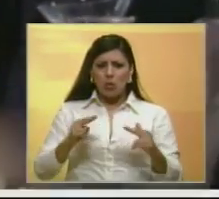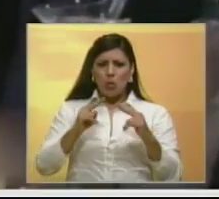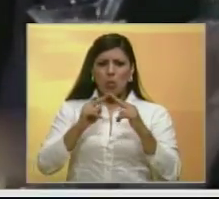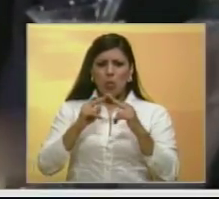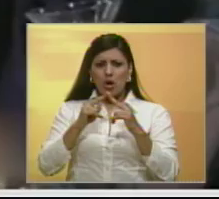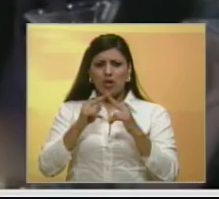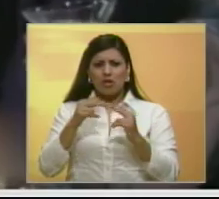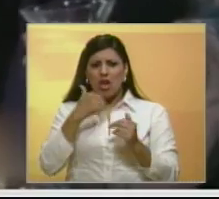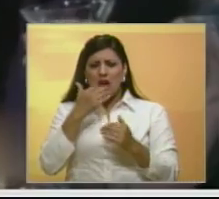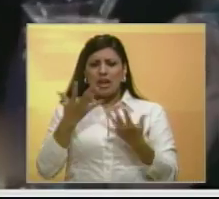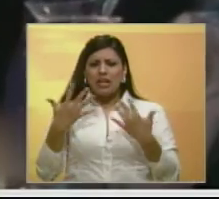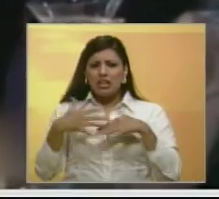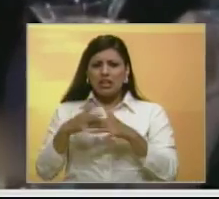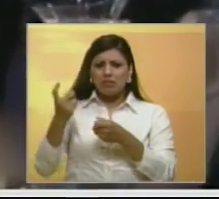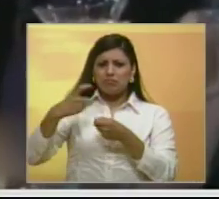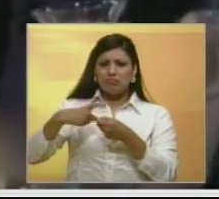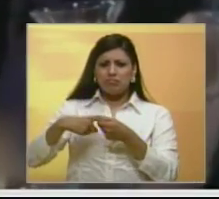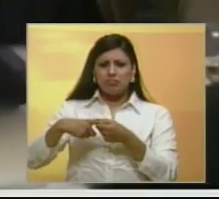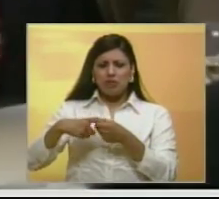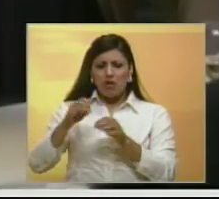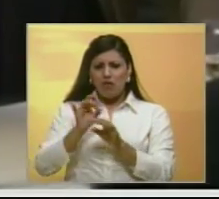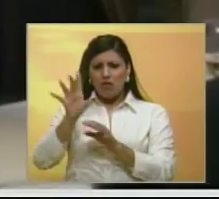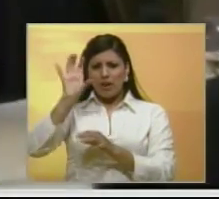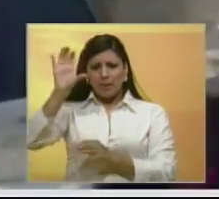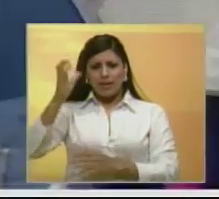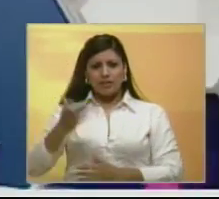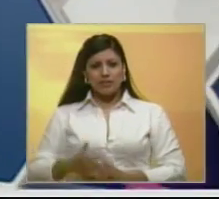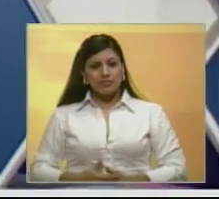reencuentro con un integrante del elenco fuera del